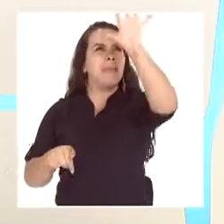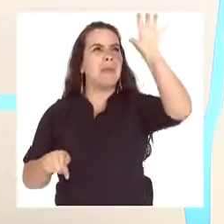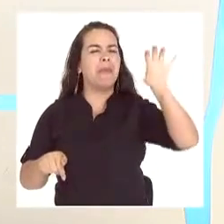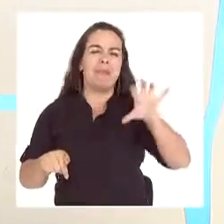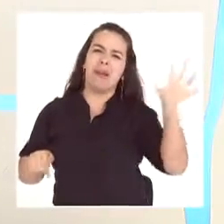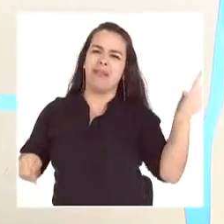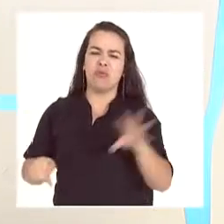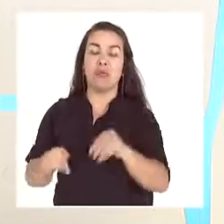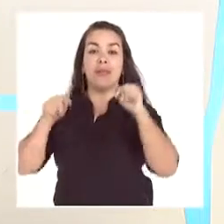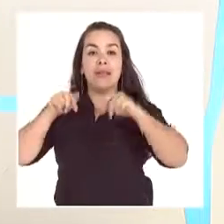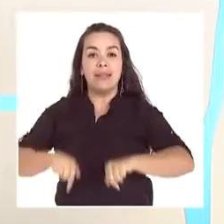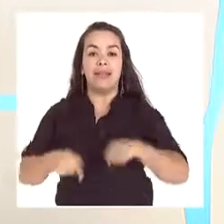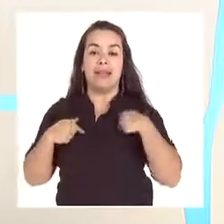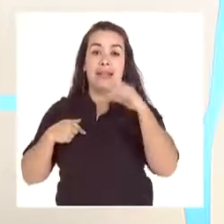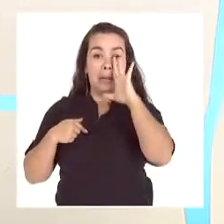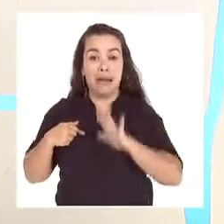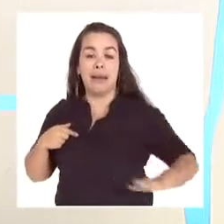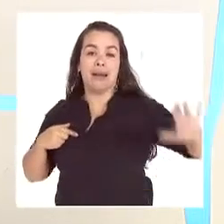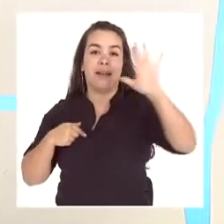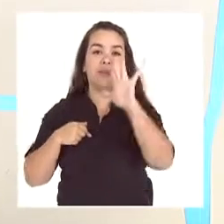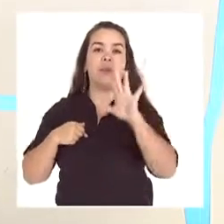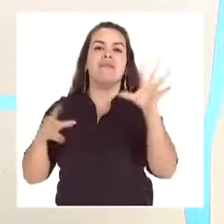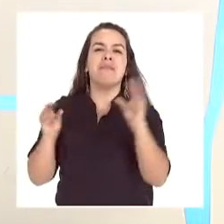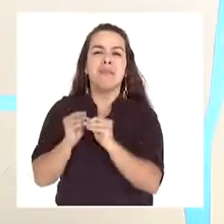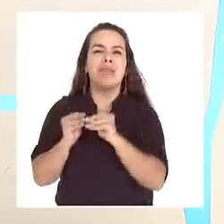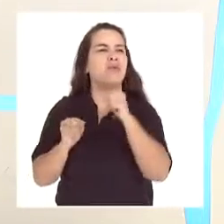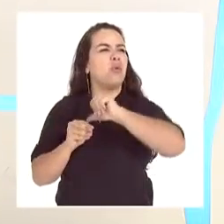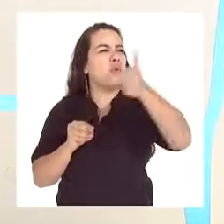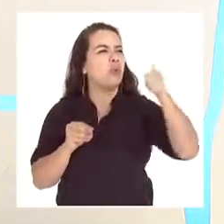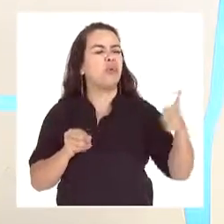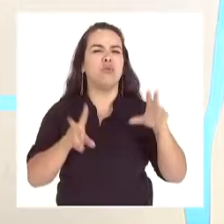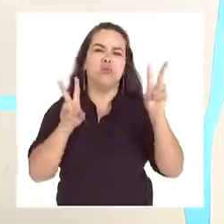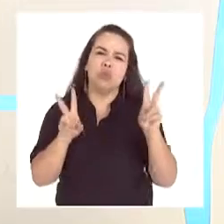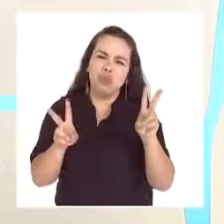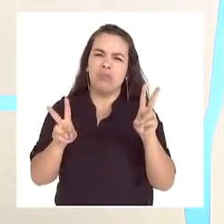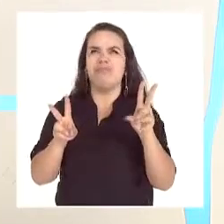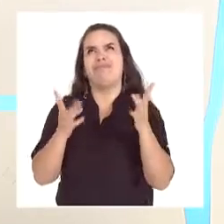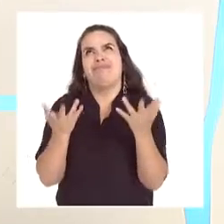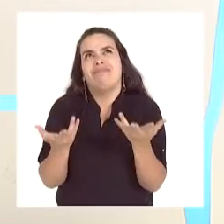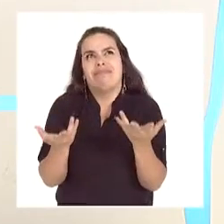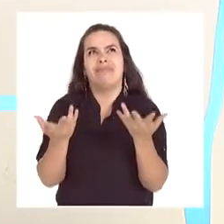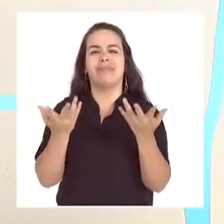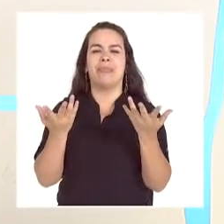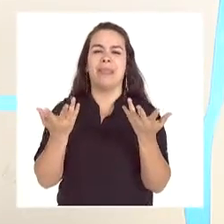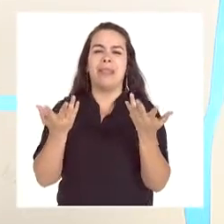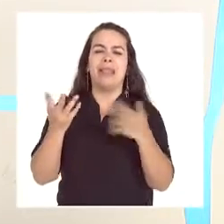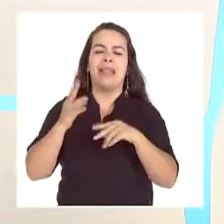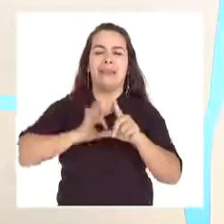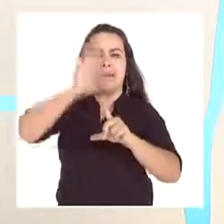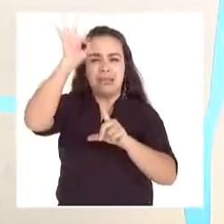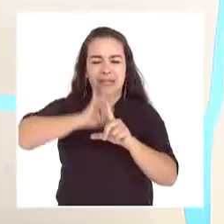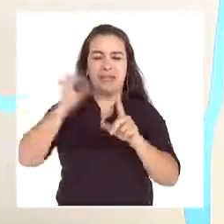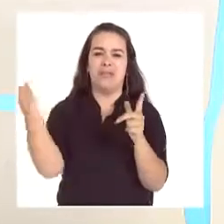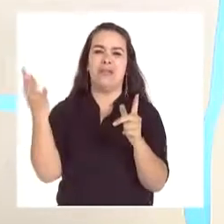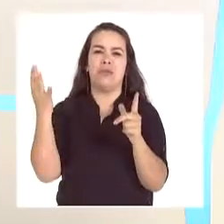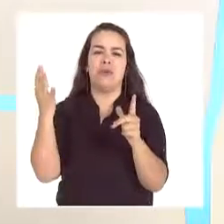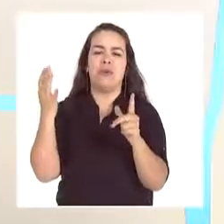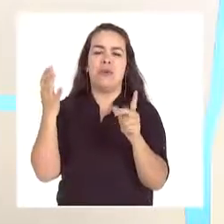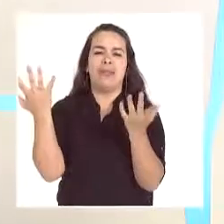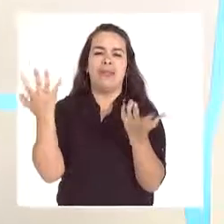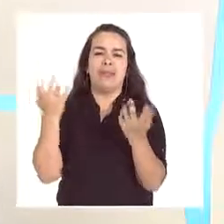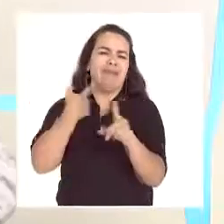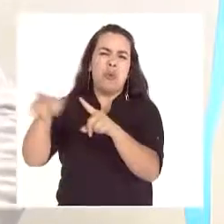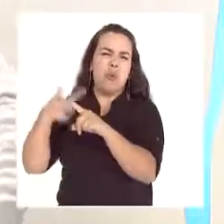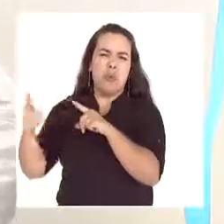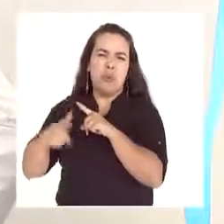en el territorio nacional, a quienes nos ven también a través de Telepacífico, de Nación TV, de NTV, de Cable Max, a quienes